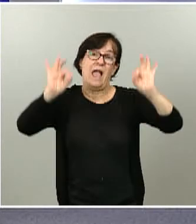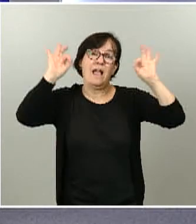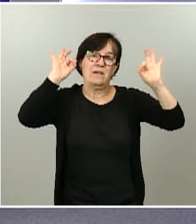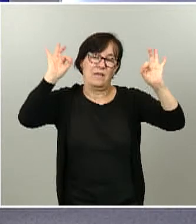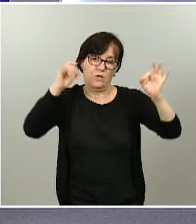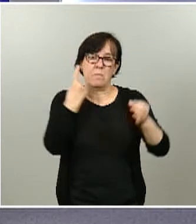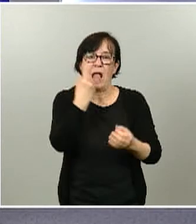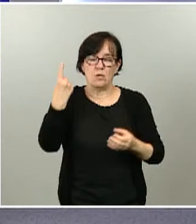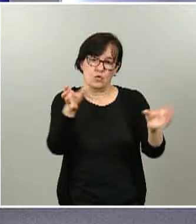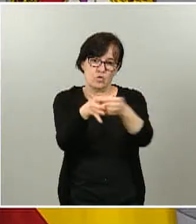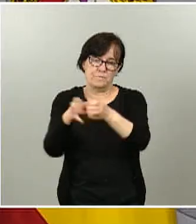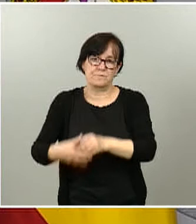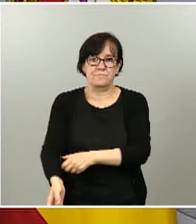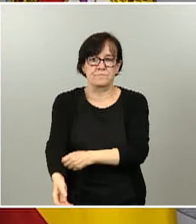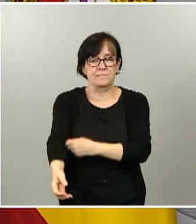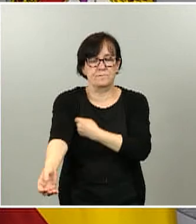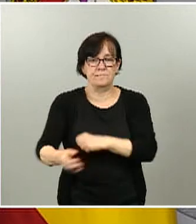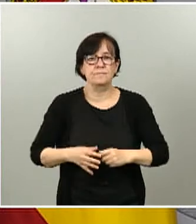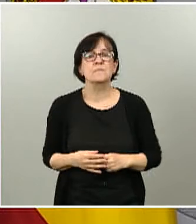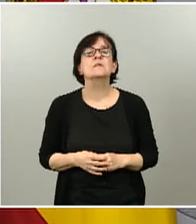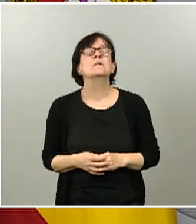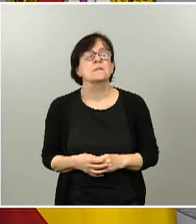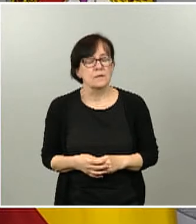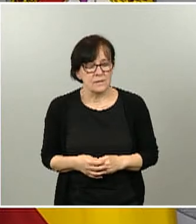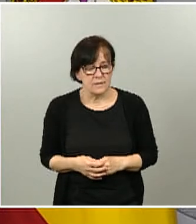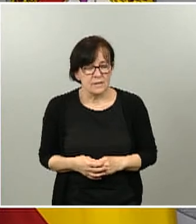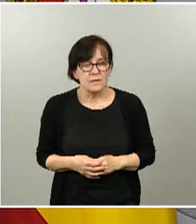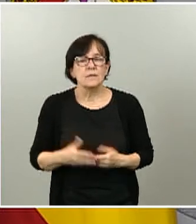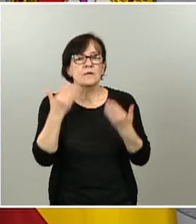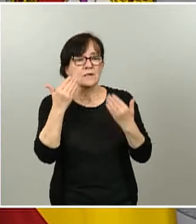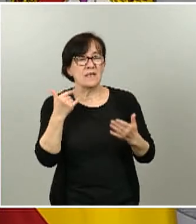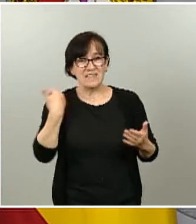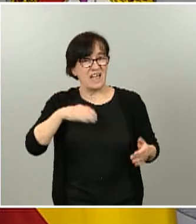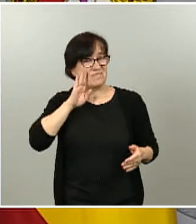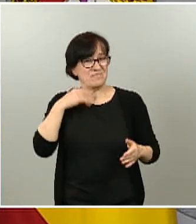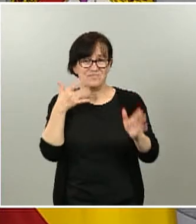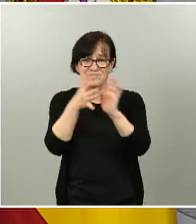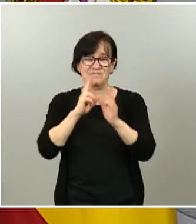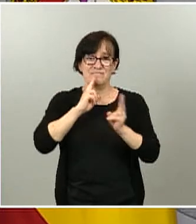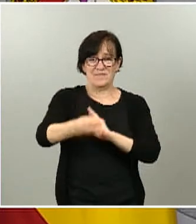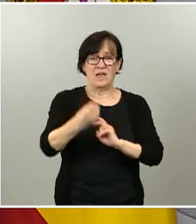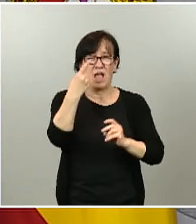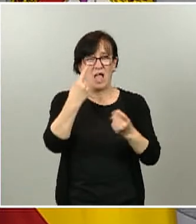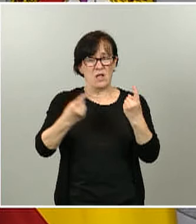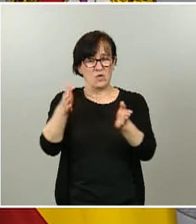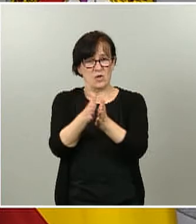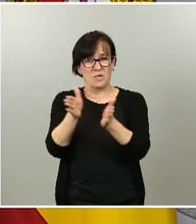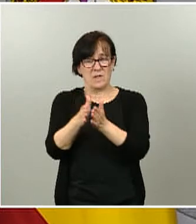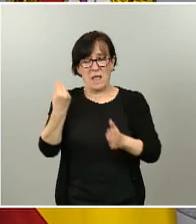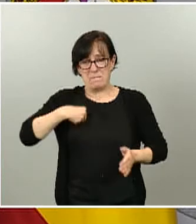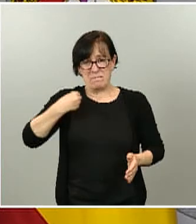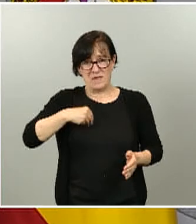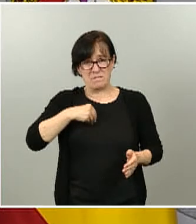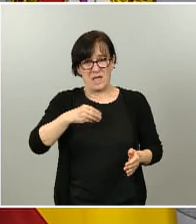Gracias. Sí, gracias, Esther. He contestado anteriormente a algún compañero que creo que me preguntaba en la misma dirección. El